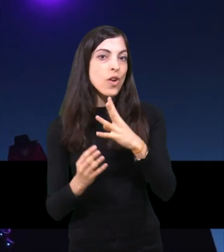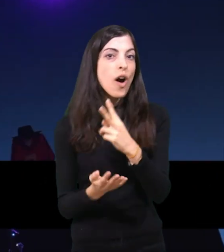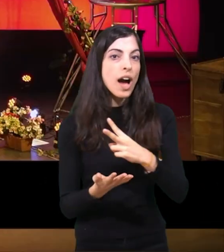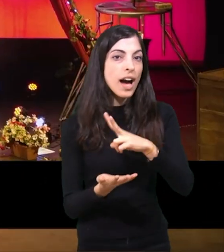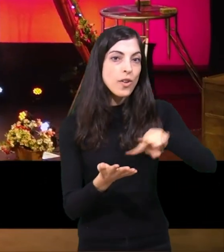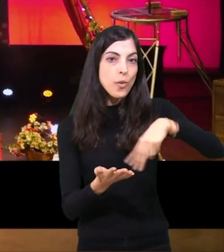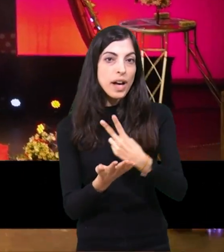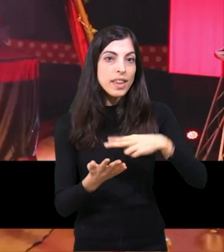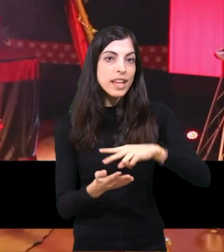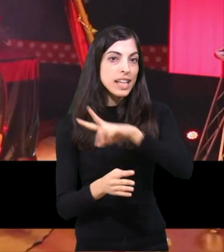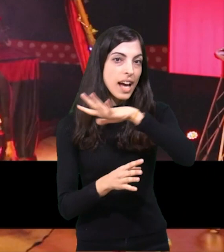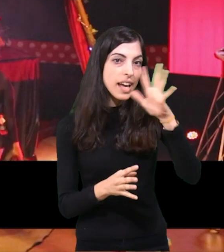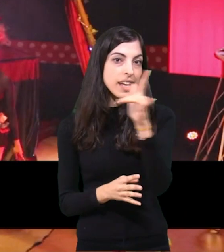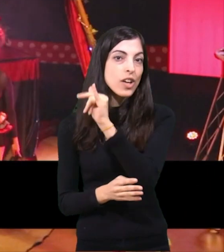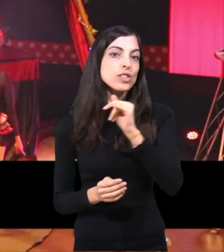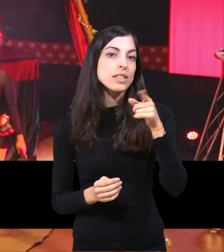y, por supuesto, payasos.